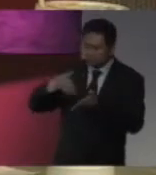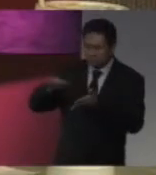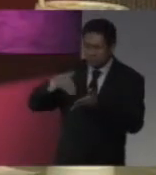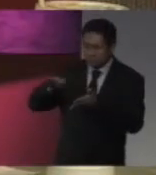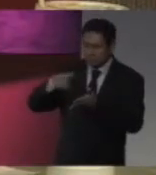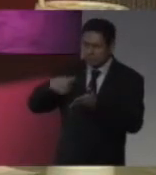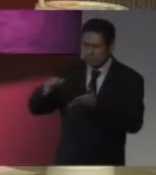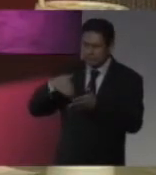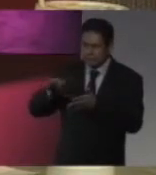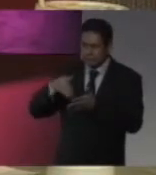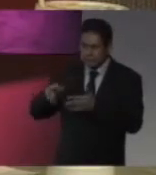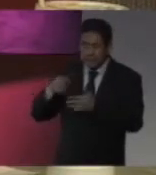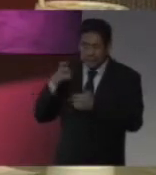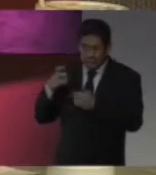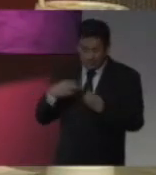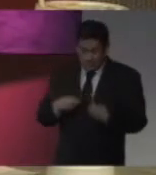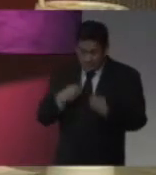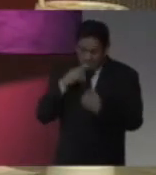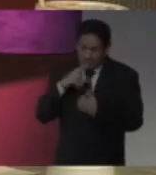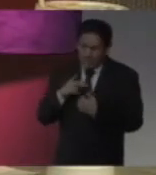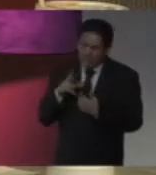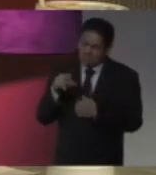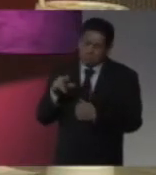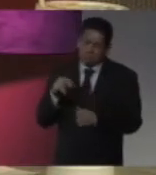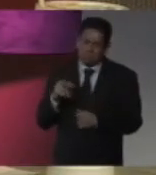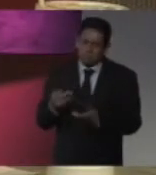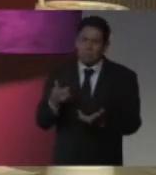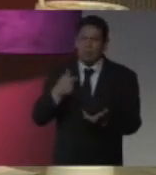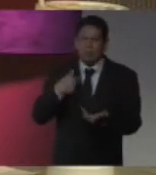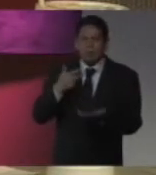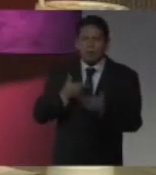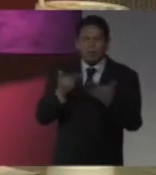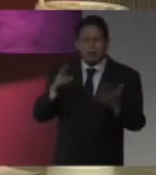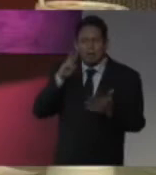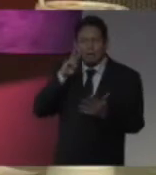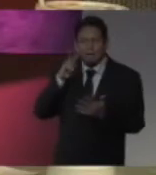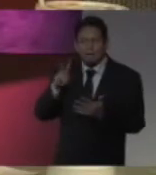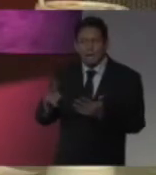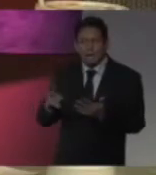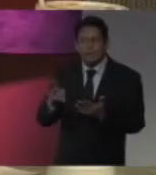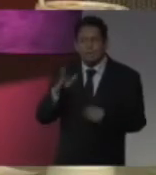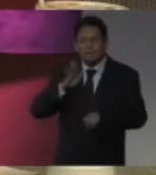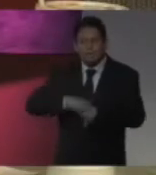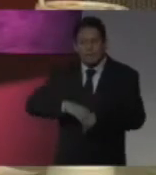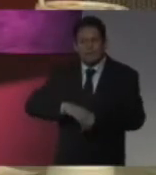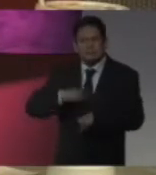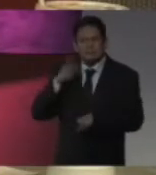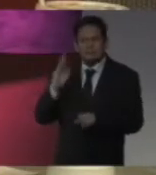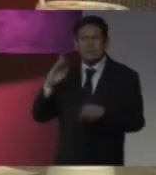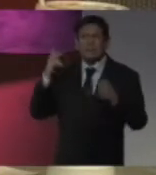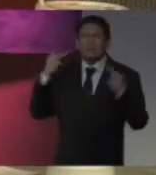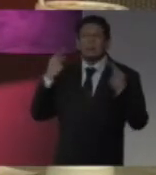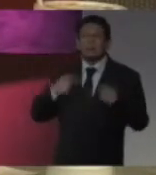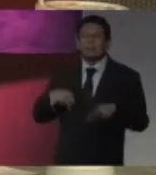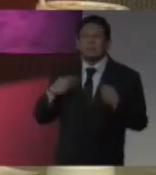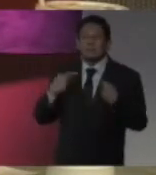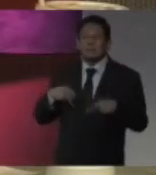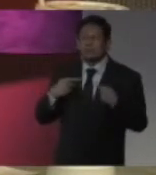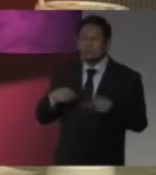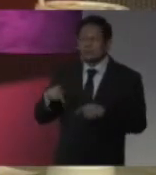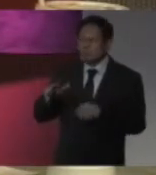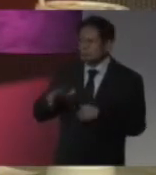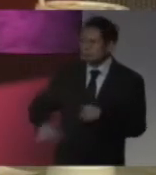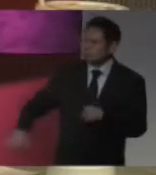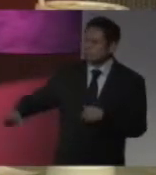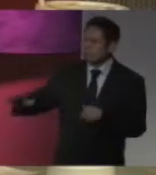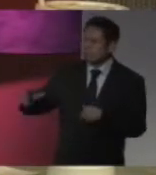erosionando, y lo que aparece con fuerza es la vitalidad y la capacidad de poder reproducir la vida en las tierras comunales,